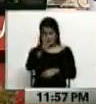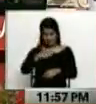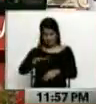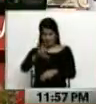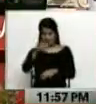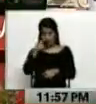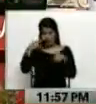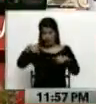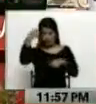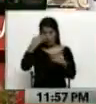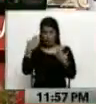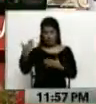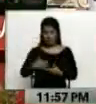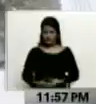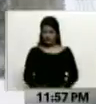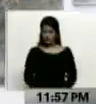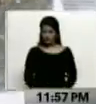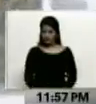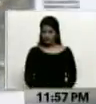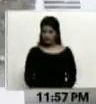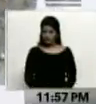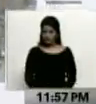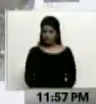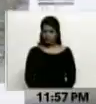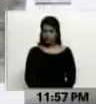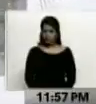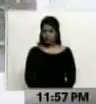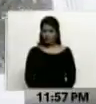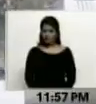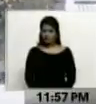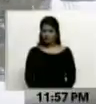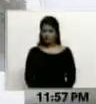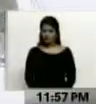ahí ya va Yo te a gente